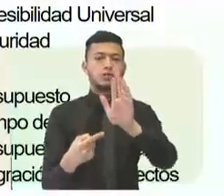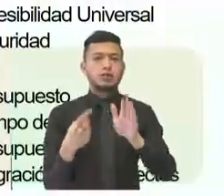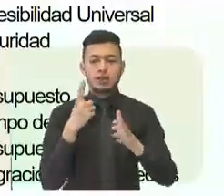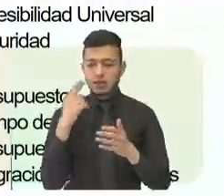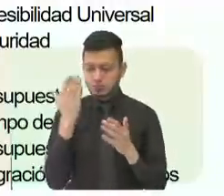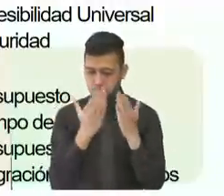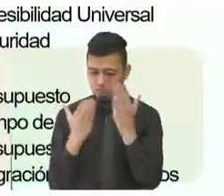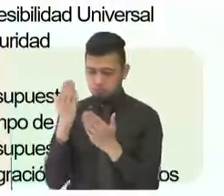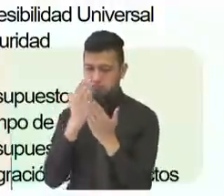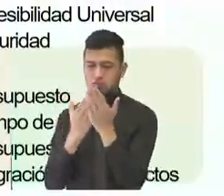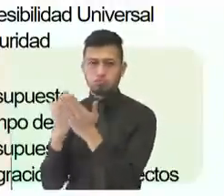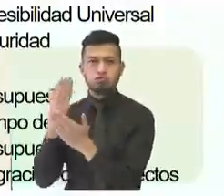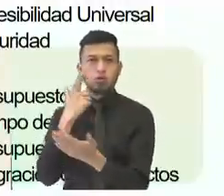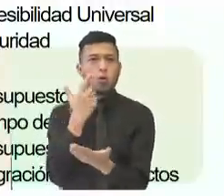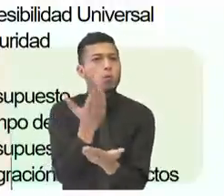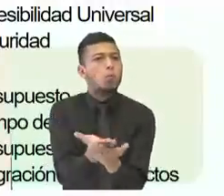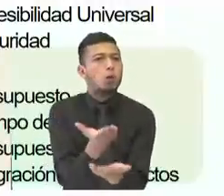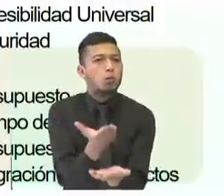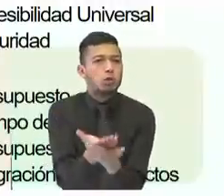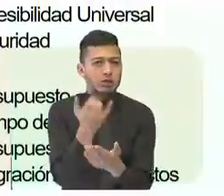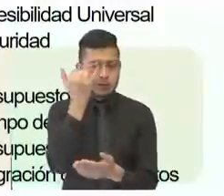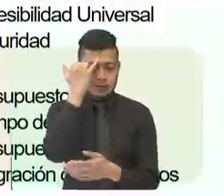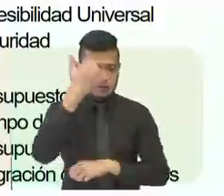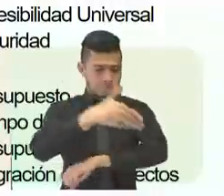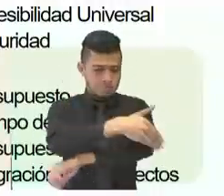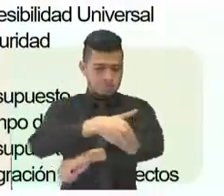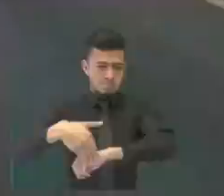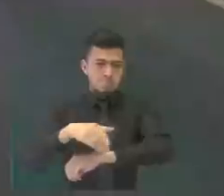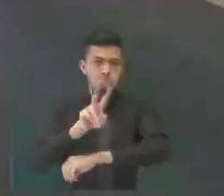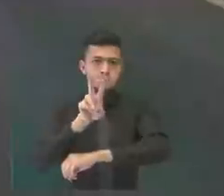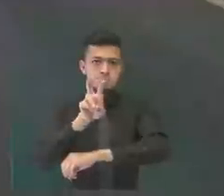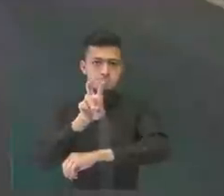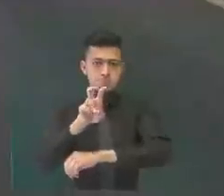estudiamos y la que proponemos para el corredor verde séptima.